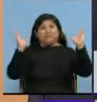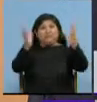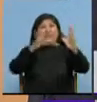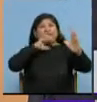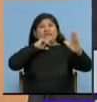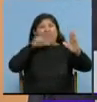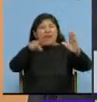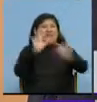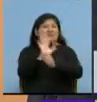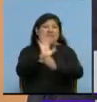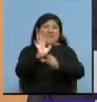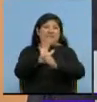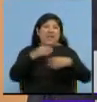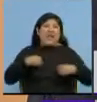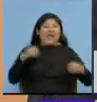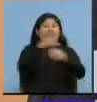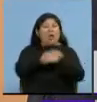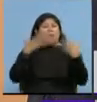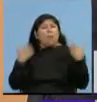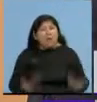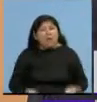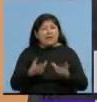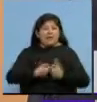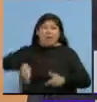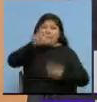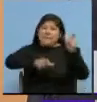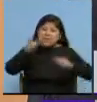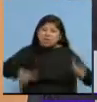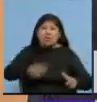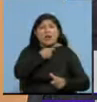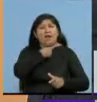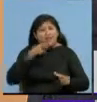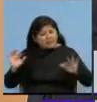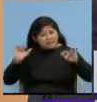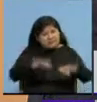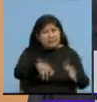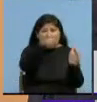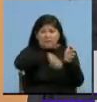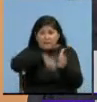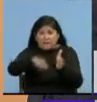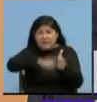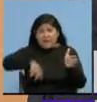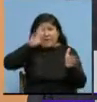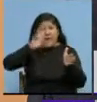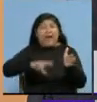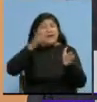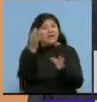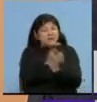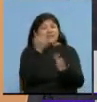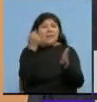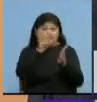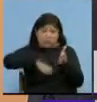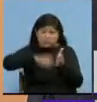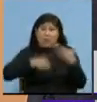preciosa. Muchísima gente, firmamos muchísimas actas de voluntad, la gente en ese momento que se sentía bien, que se sentía con sus